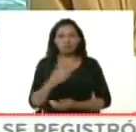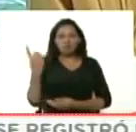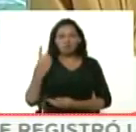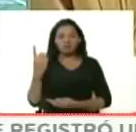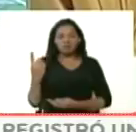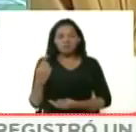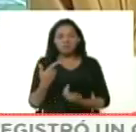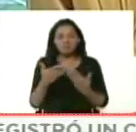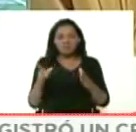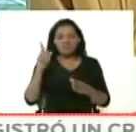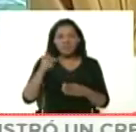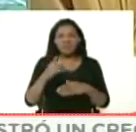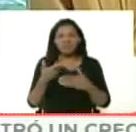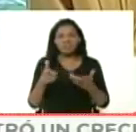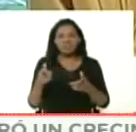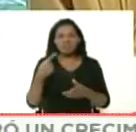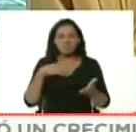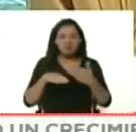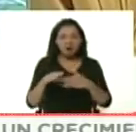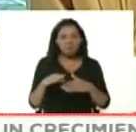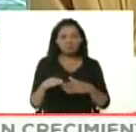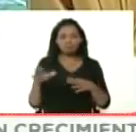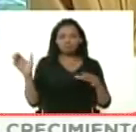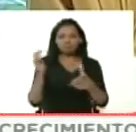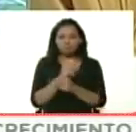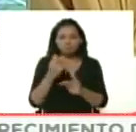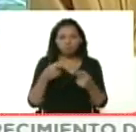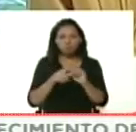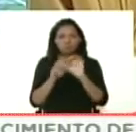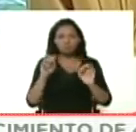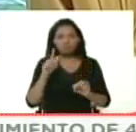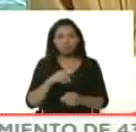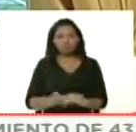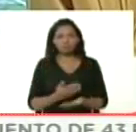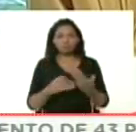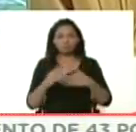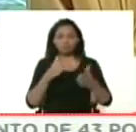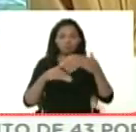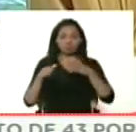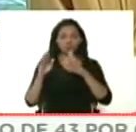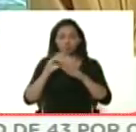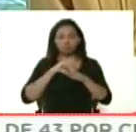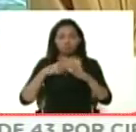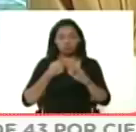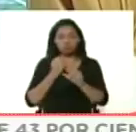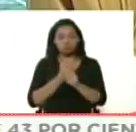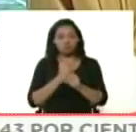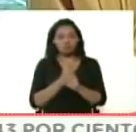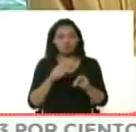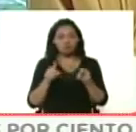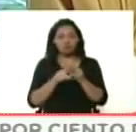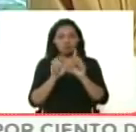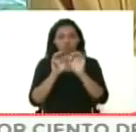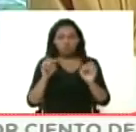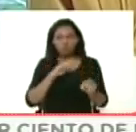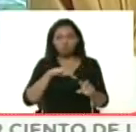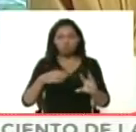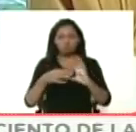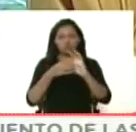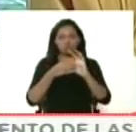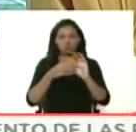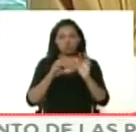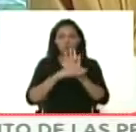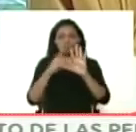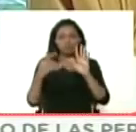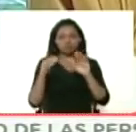merece, sino que vamos a conquistar, vamos a construir con nuestro trabajo y nuestra unión el derecho